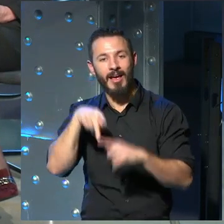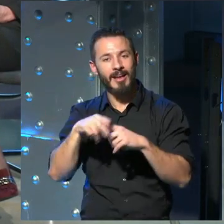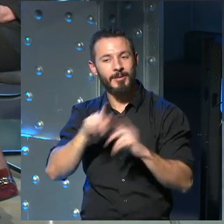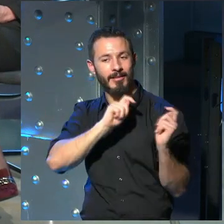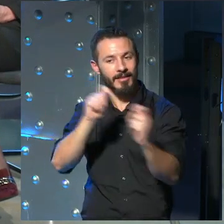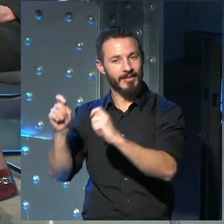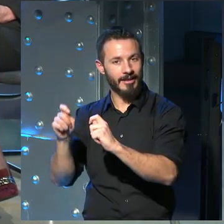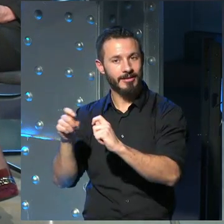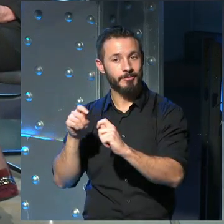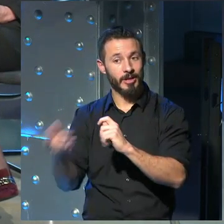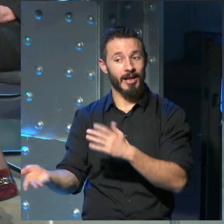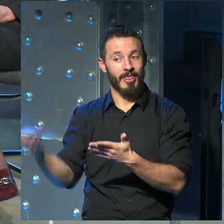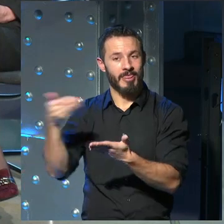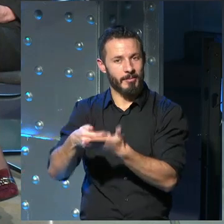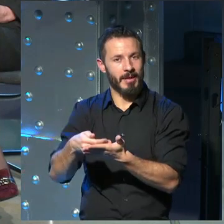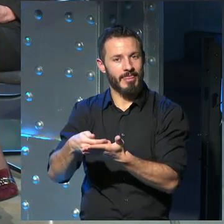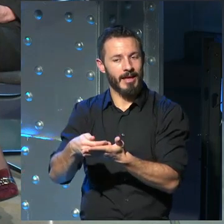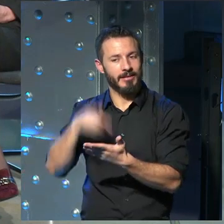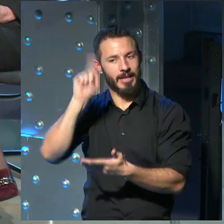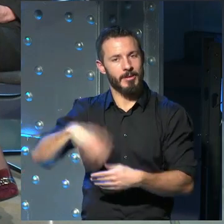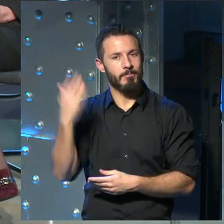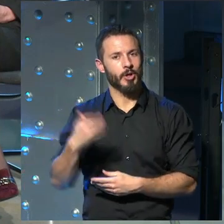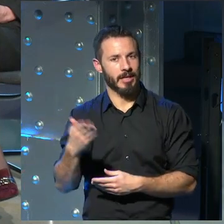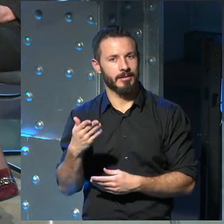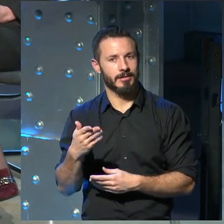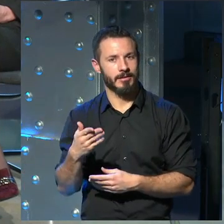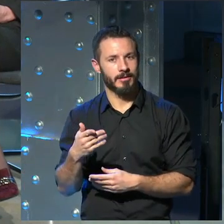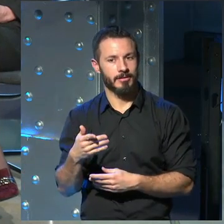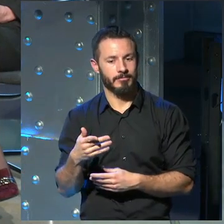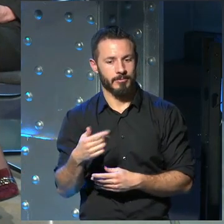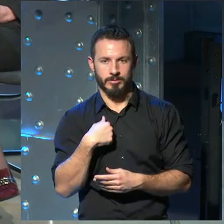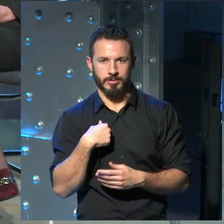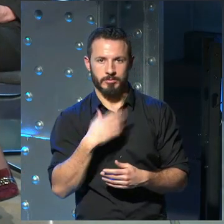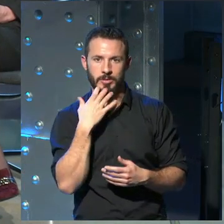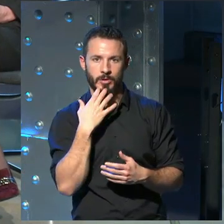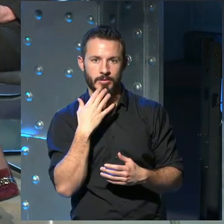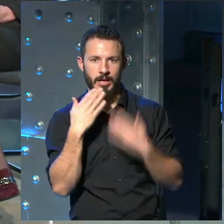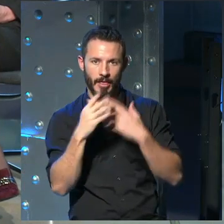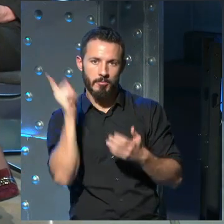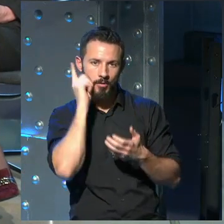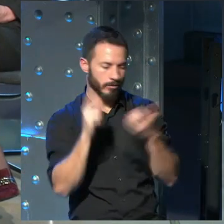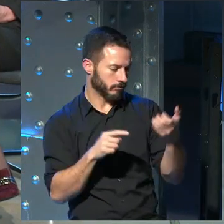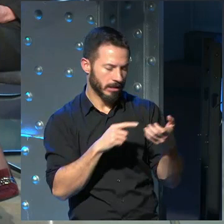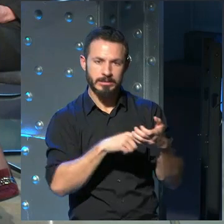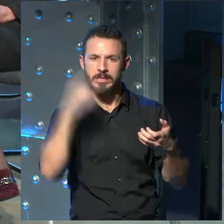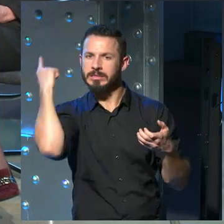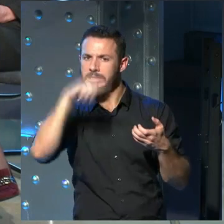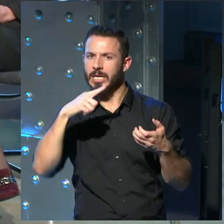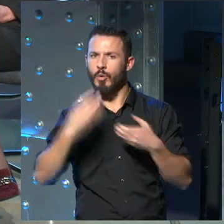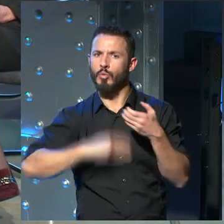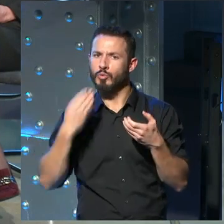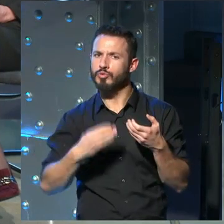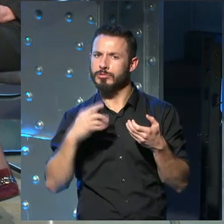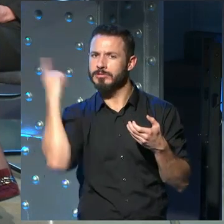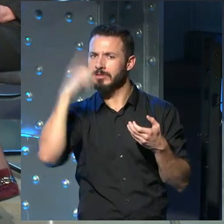El lado de la demanda es tremendamente importante, que tú seas consciente mediante tu smartphone, mediante contadores en tu casa, bueno, que seas consciente de lo que usas,